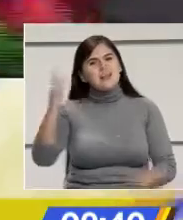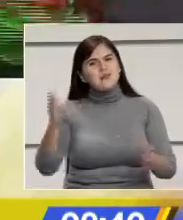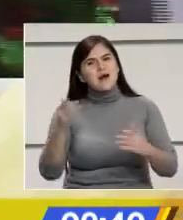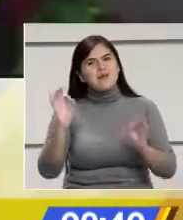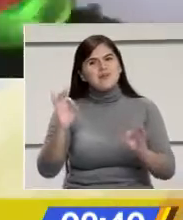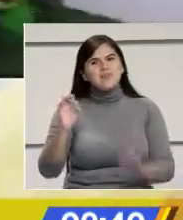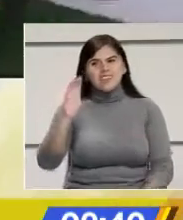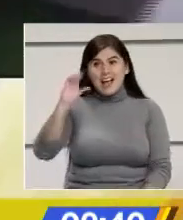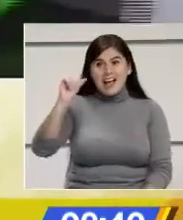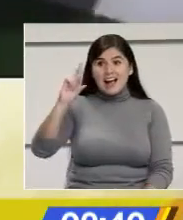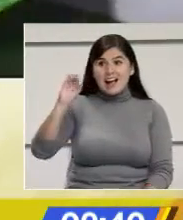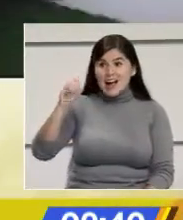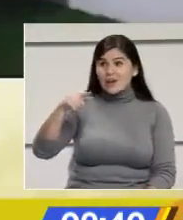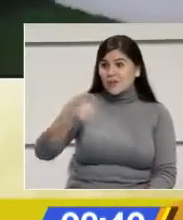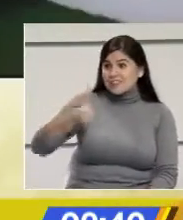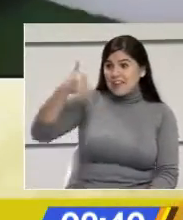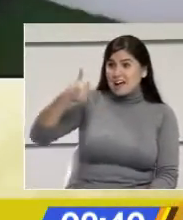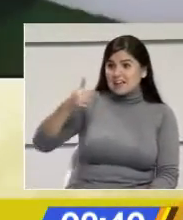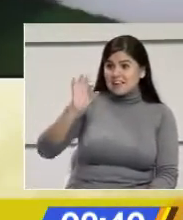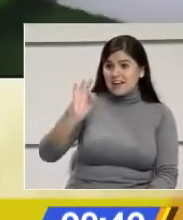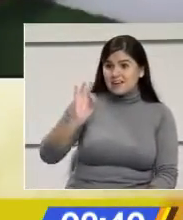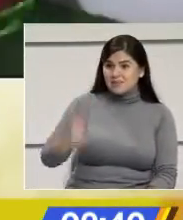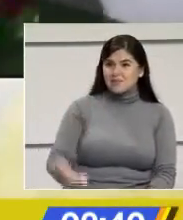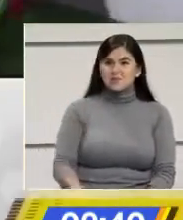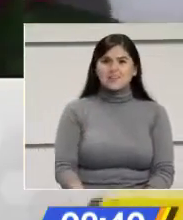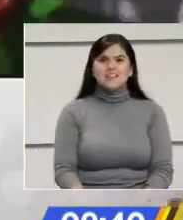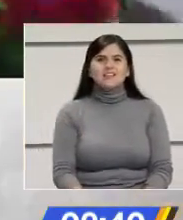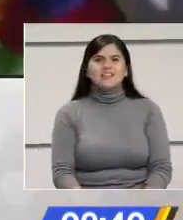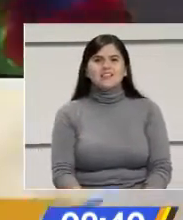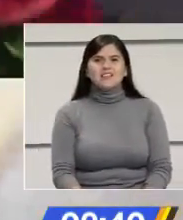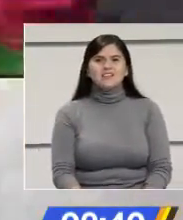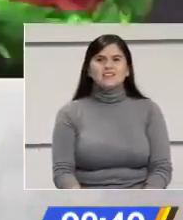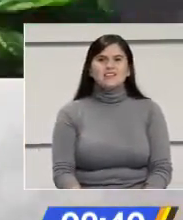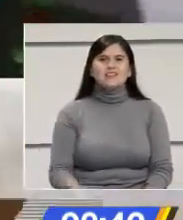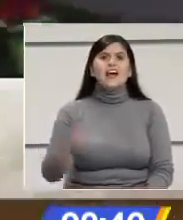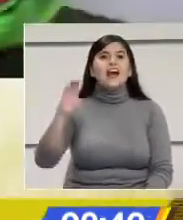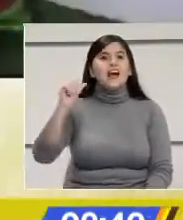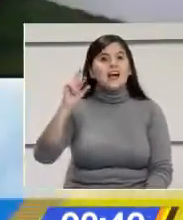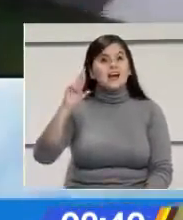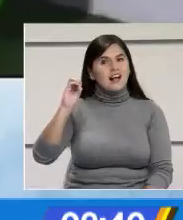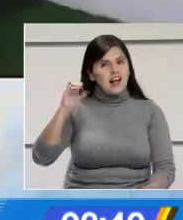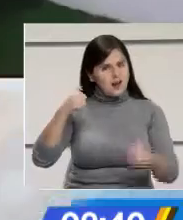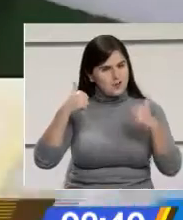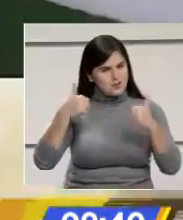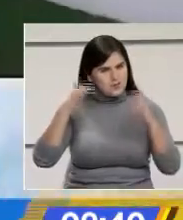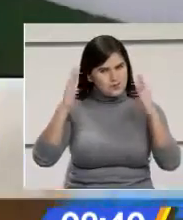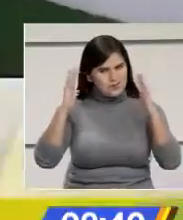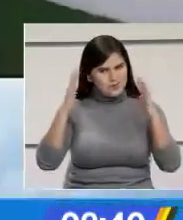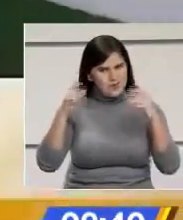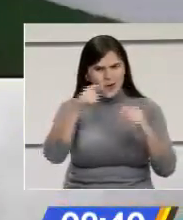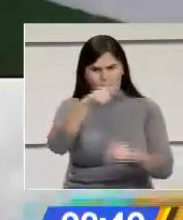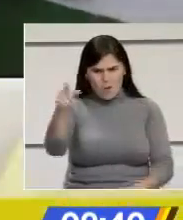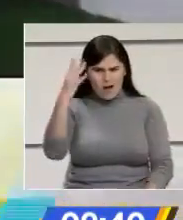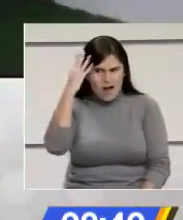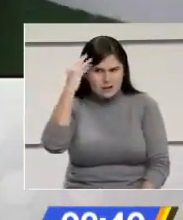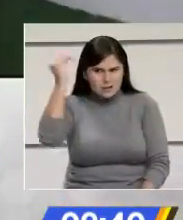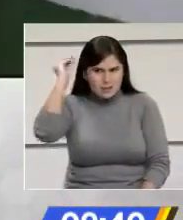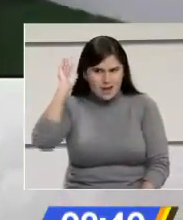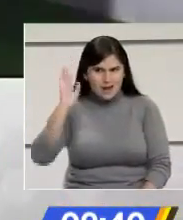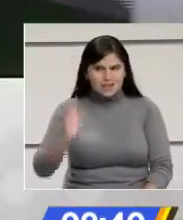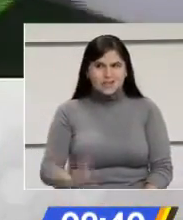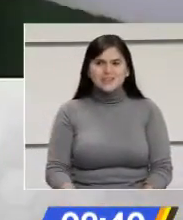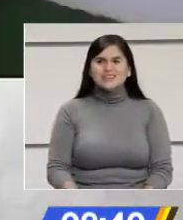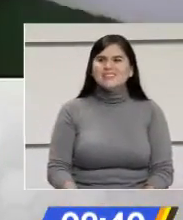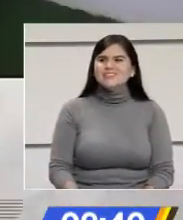Carolina le está ganando. Eso, Carol, muy bien. Son expertos ustedes, ¿verdad?